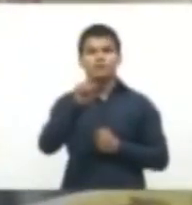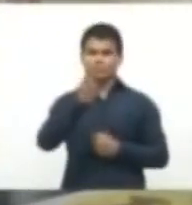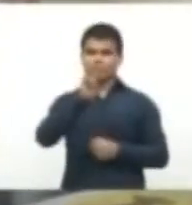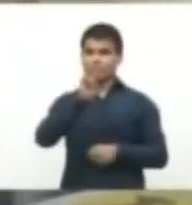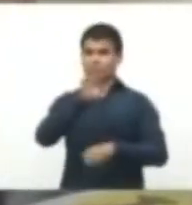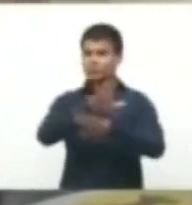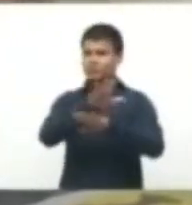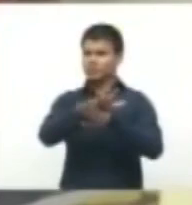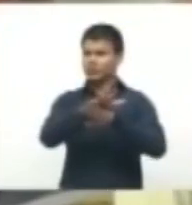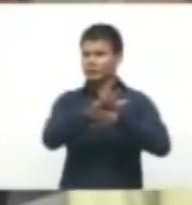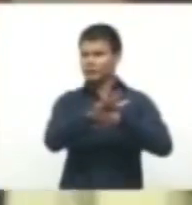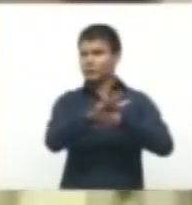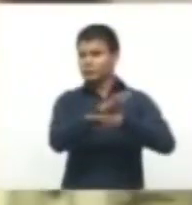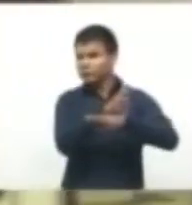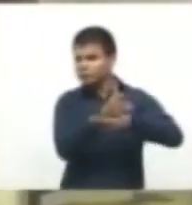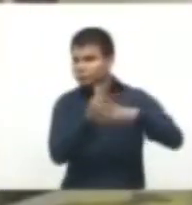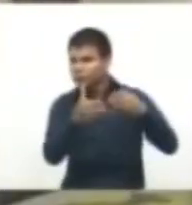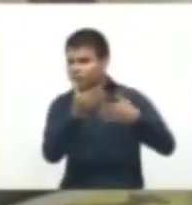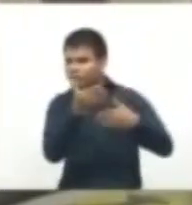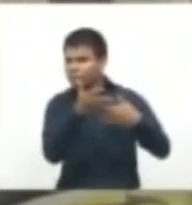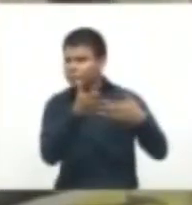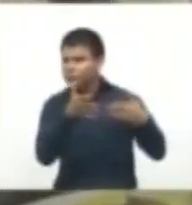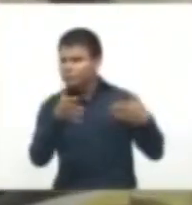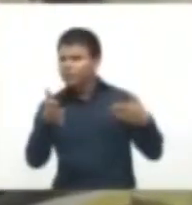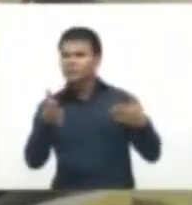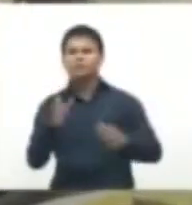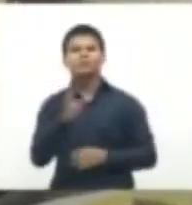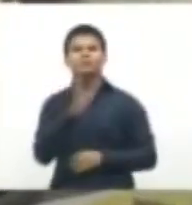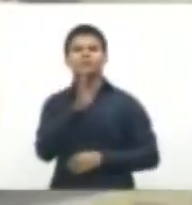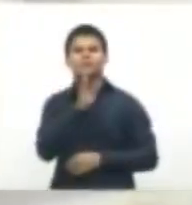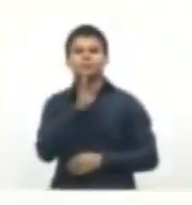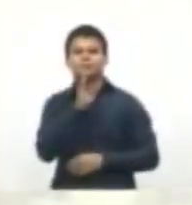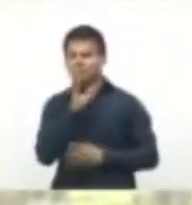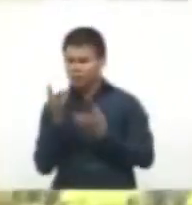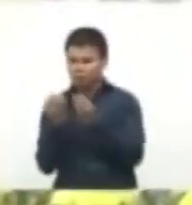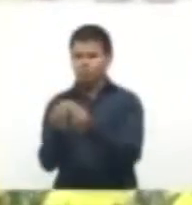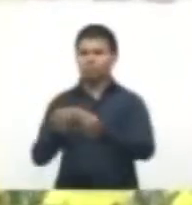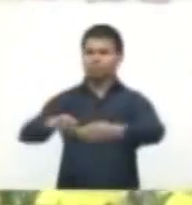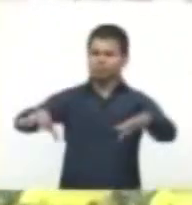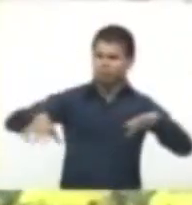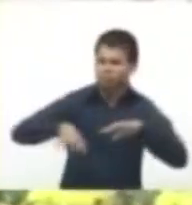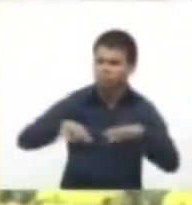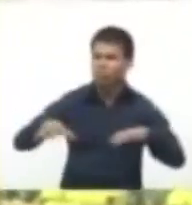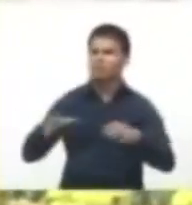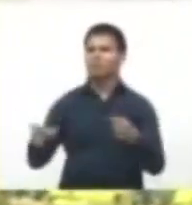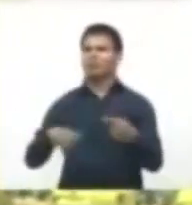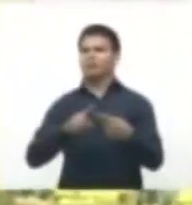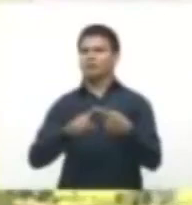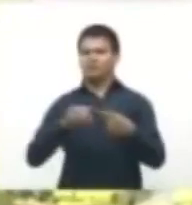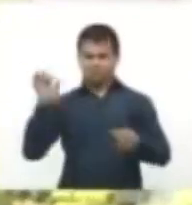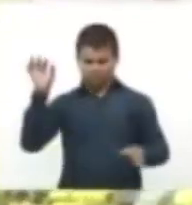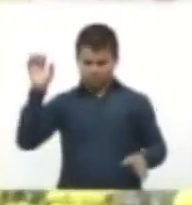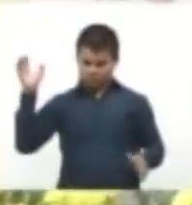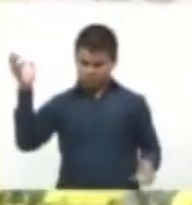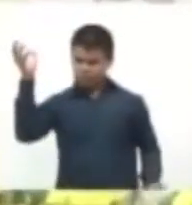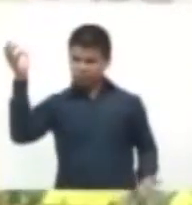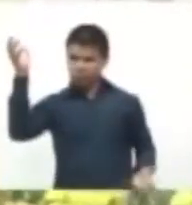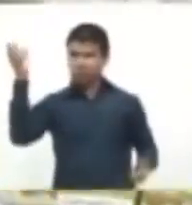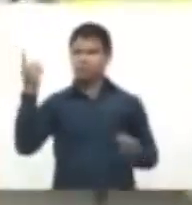tarde un desfile folclórico donde van a participar comparsas, disfraces, danzas